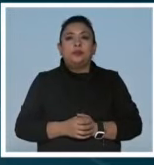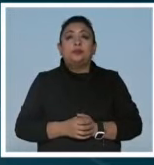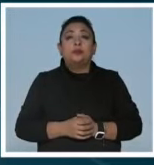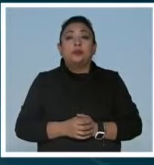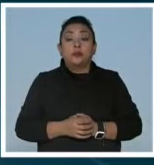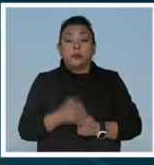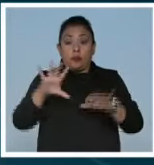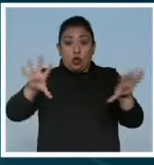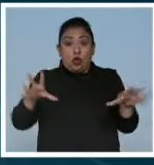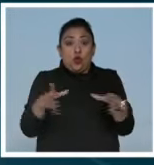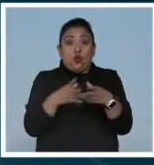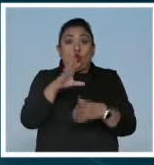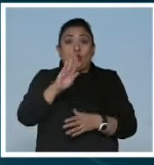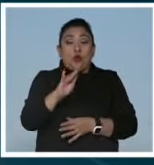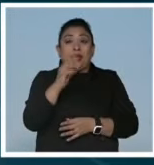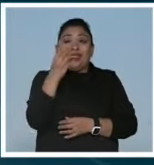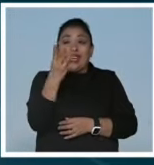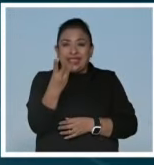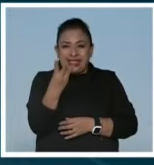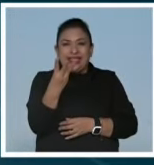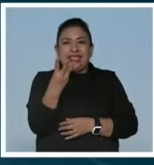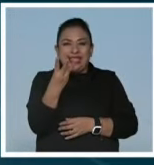Este conjunto de 93